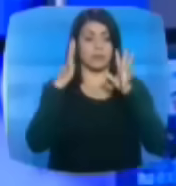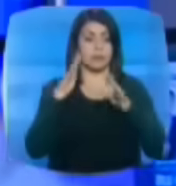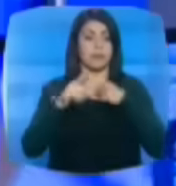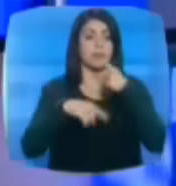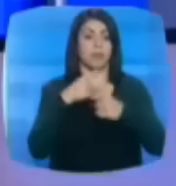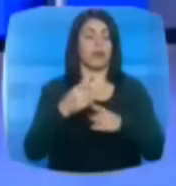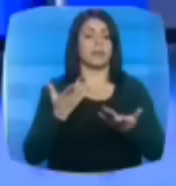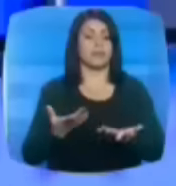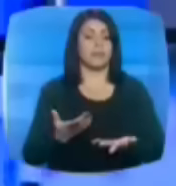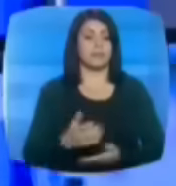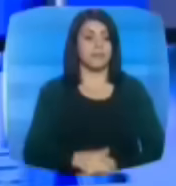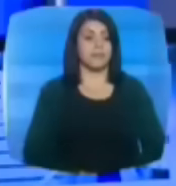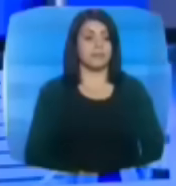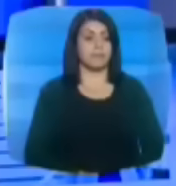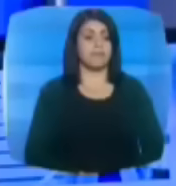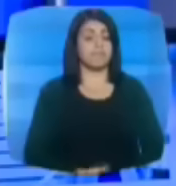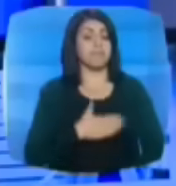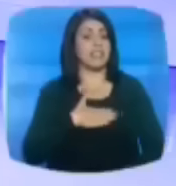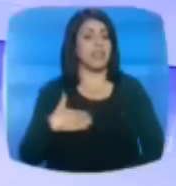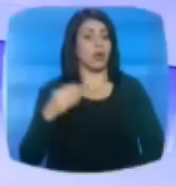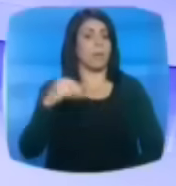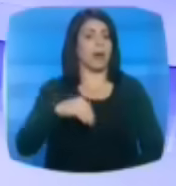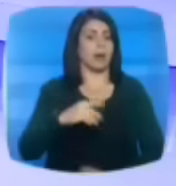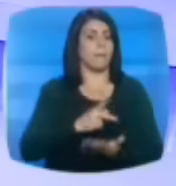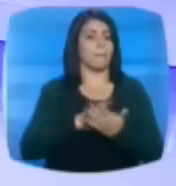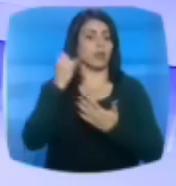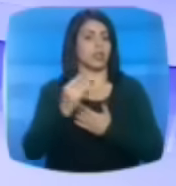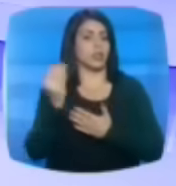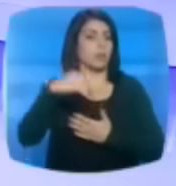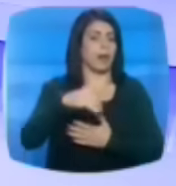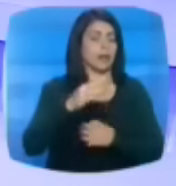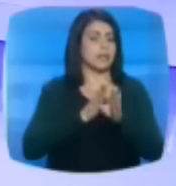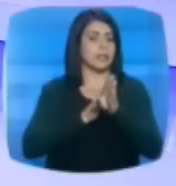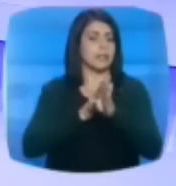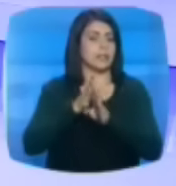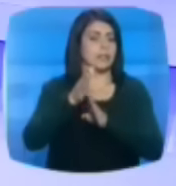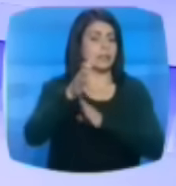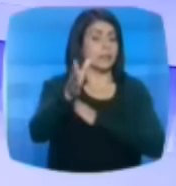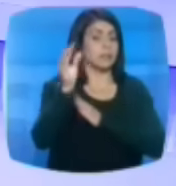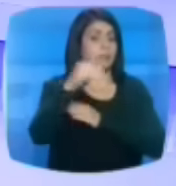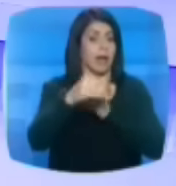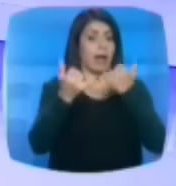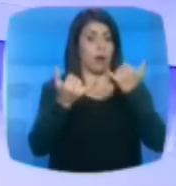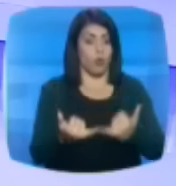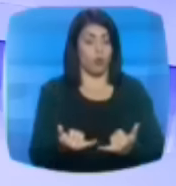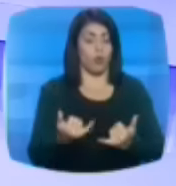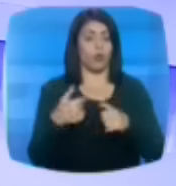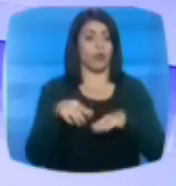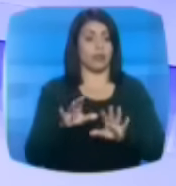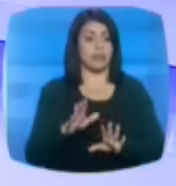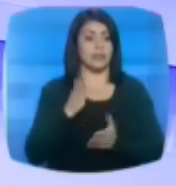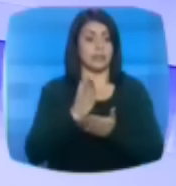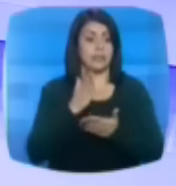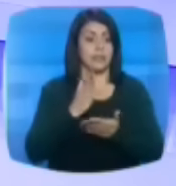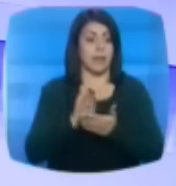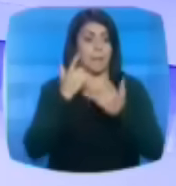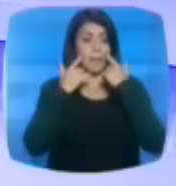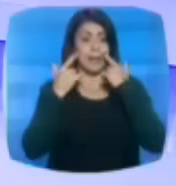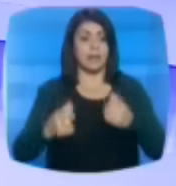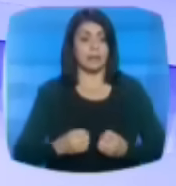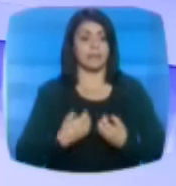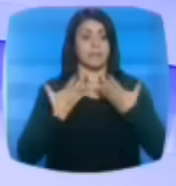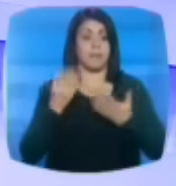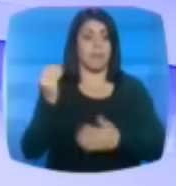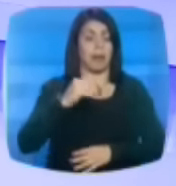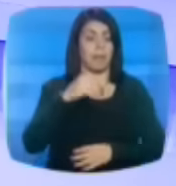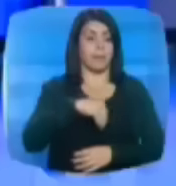viene? Más ambición, más proyectos, un camino más largo, porque justamente uno siempre quiere está... seguir creciendo. Claro, quieres y